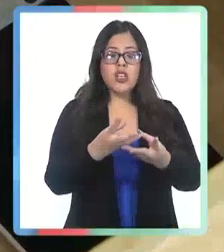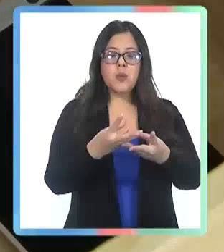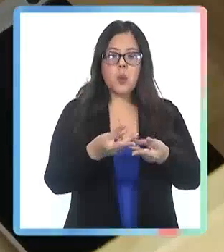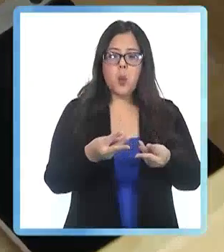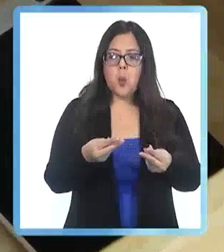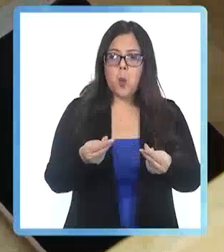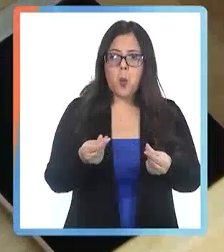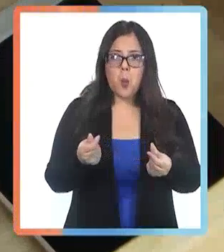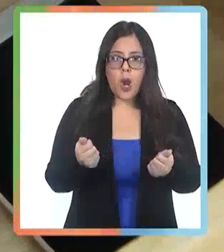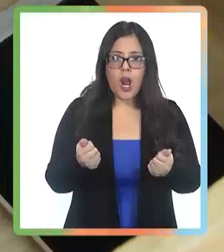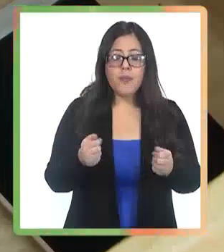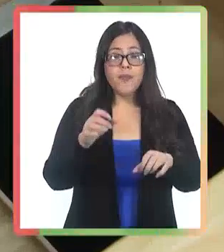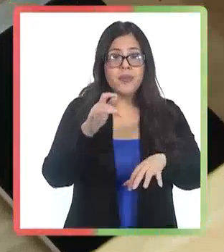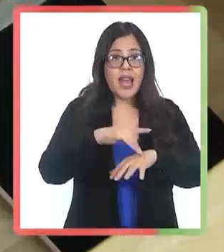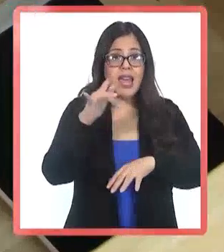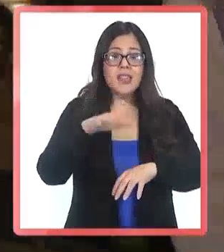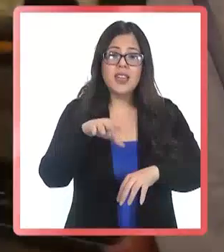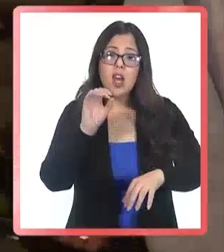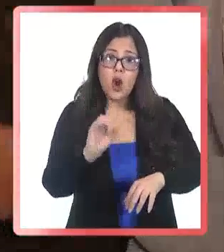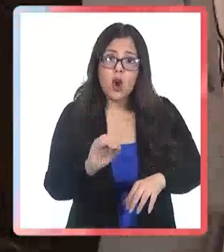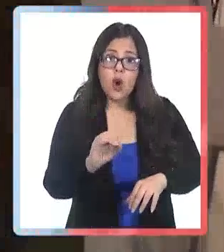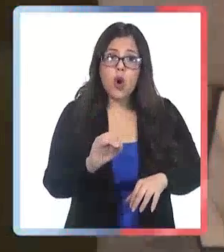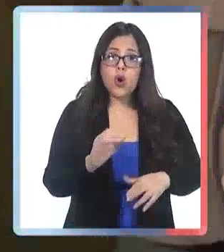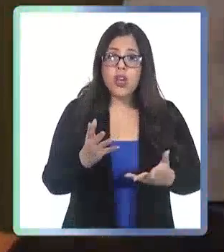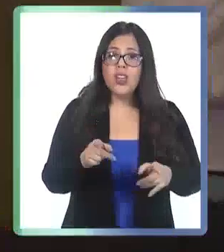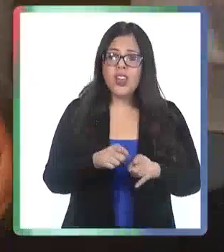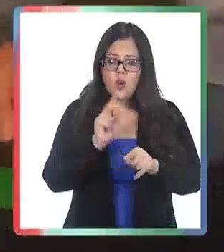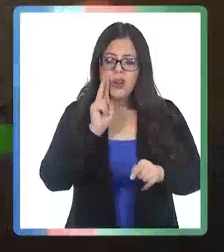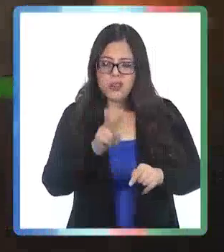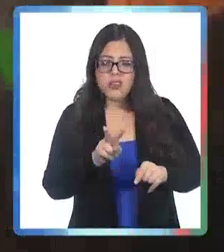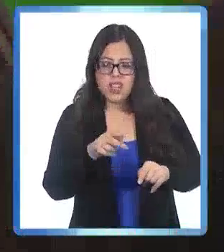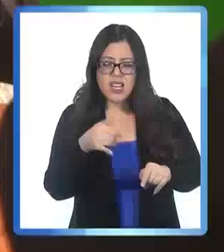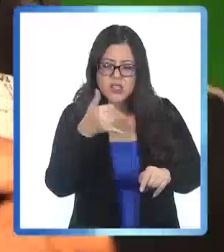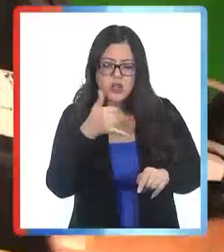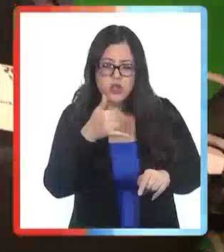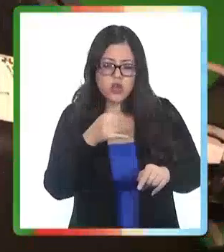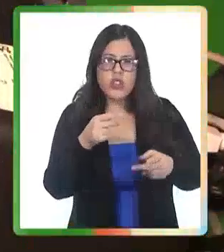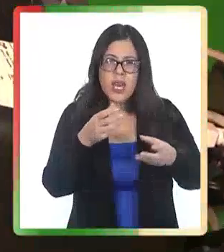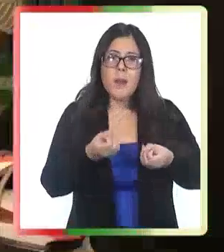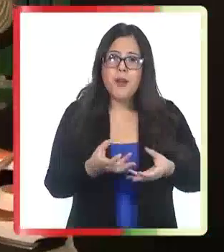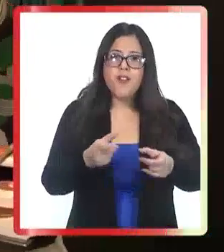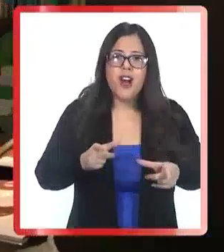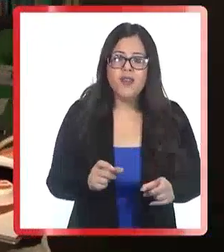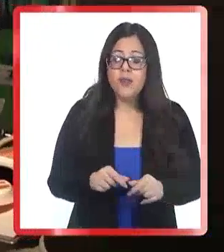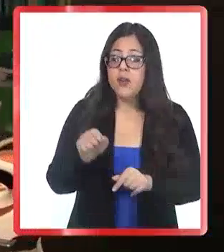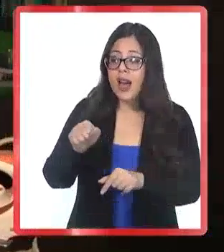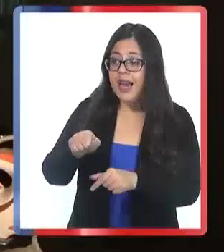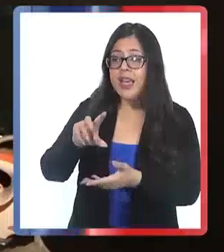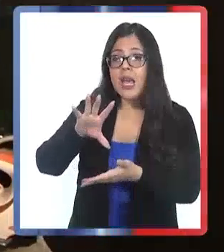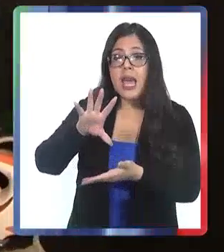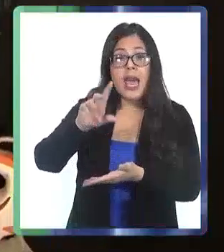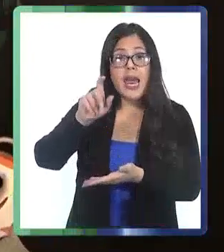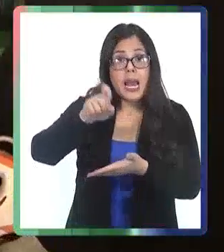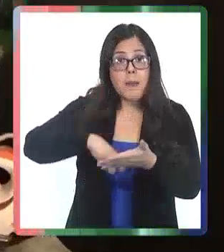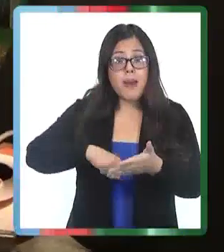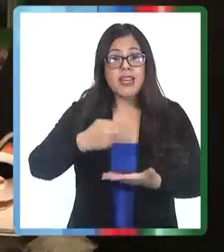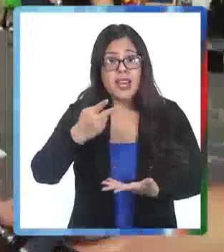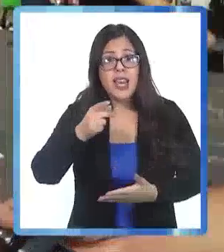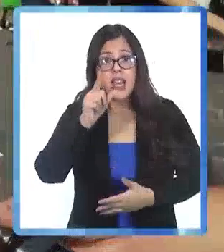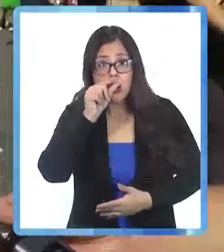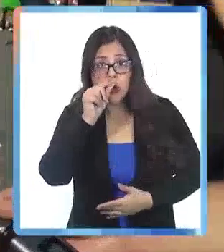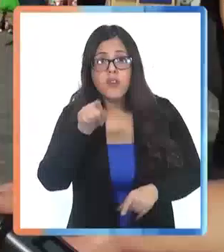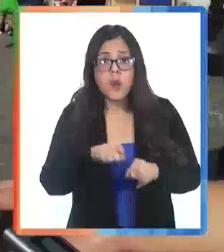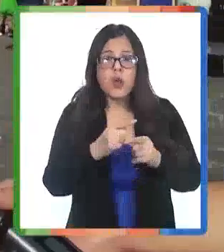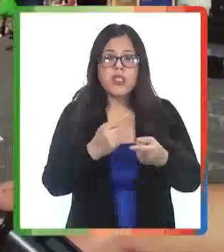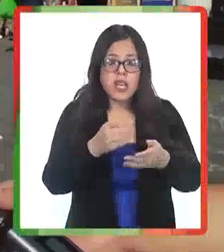derritiéndolo o haciéndole alguna ignición porque tiene componentes cancerígenos. En octubre estamos programando una gran